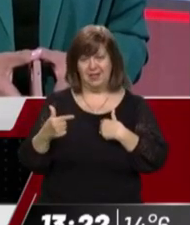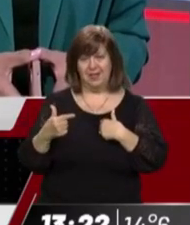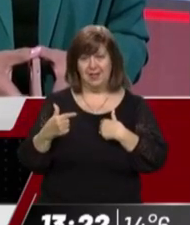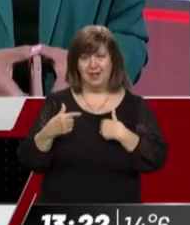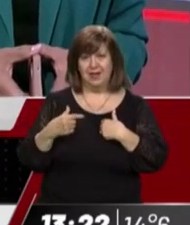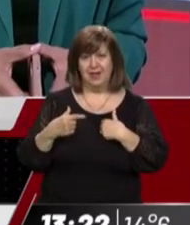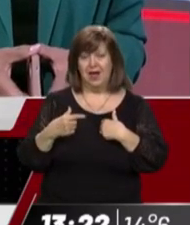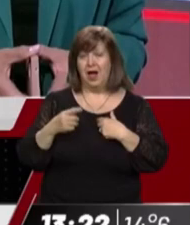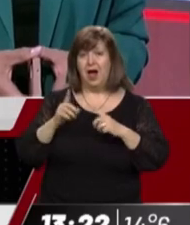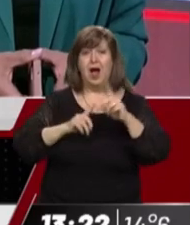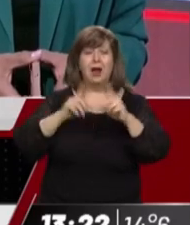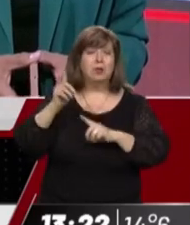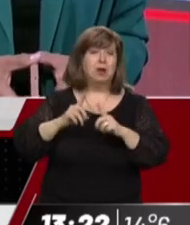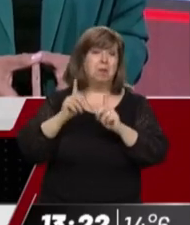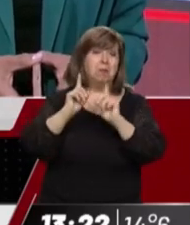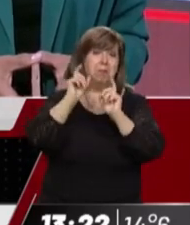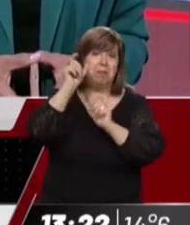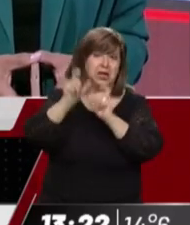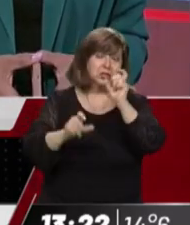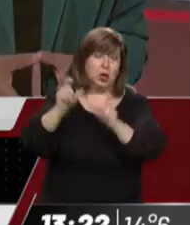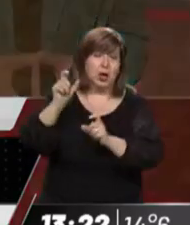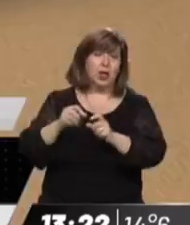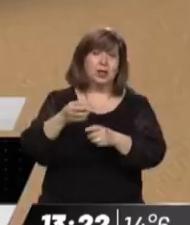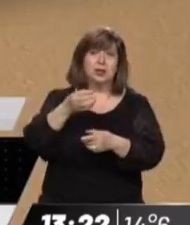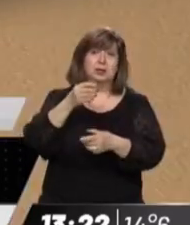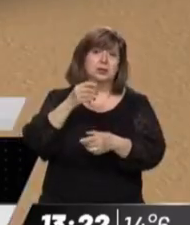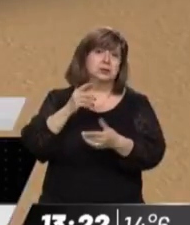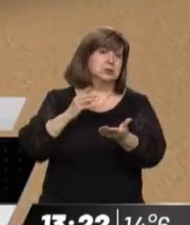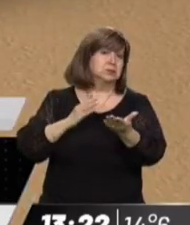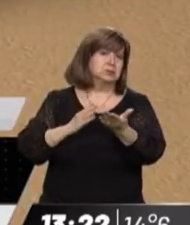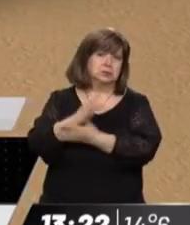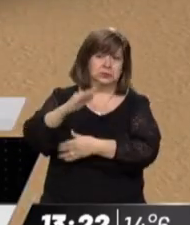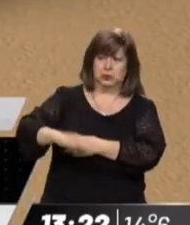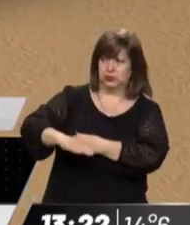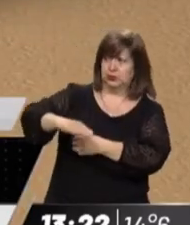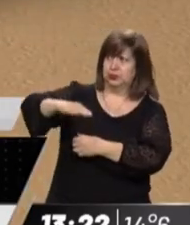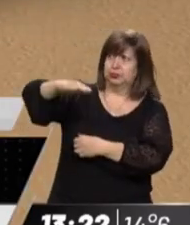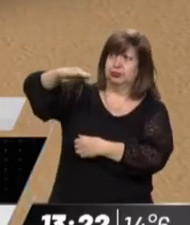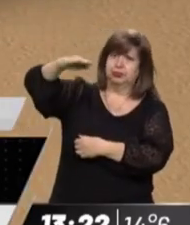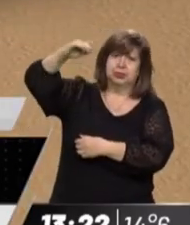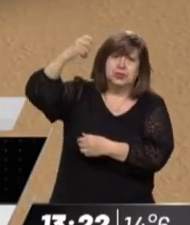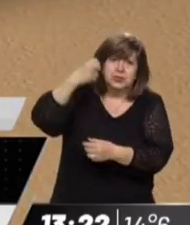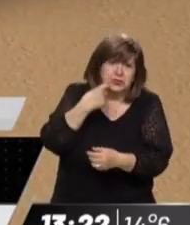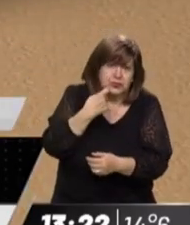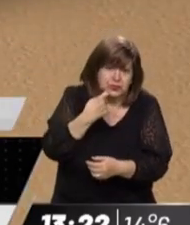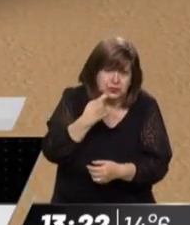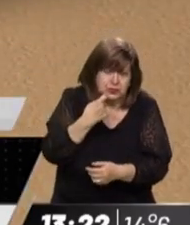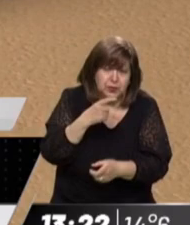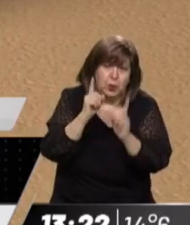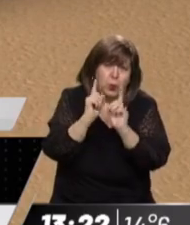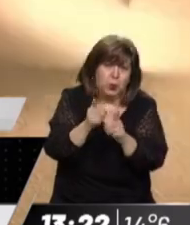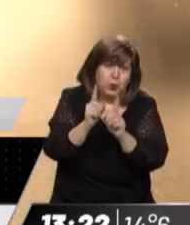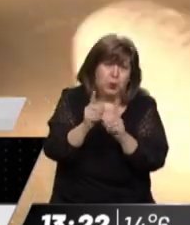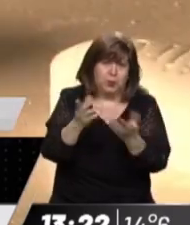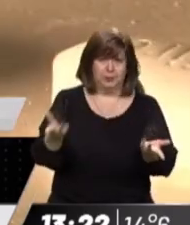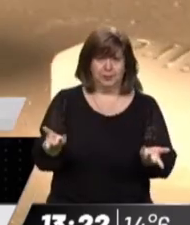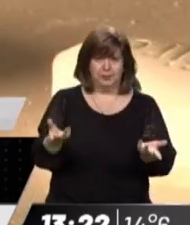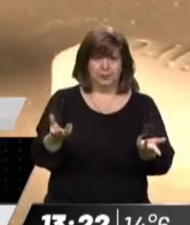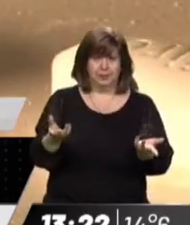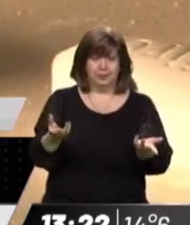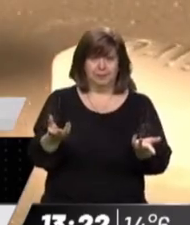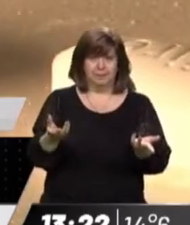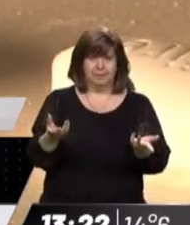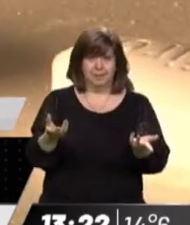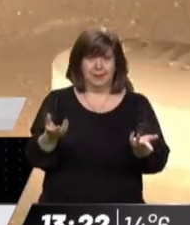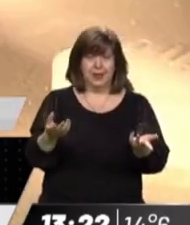gente que no se puede recuperar nunca. Tal cual, Marce. Este tal vez un punto muy, muy importante